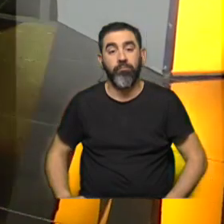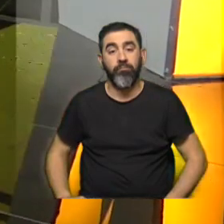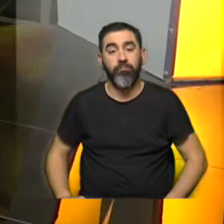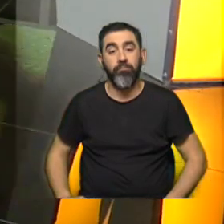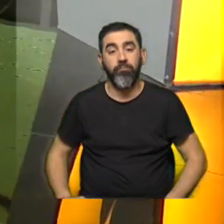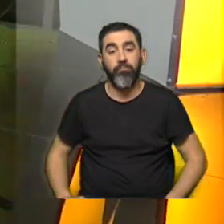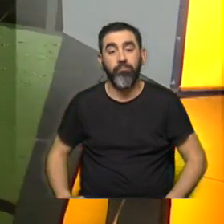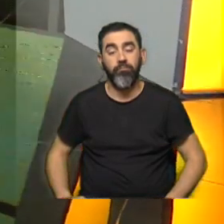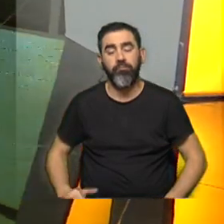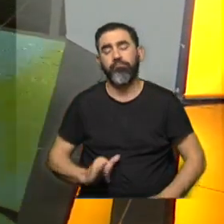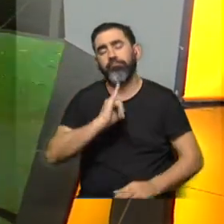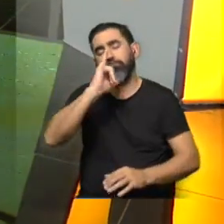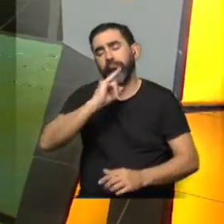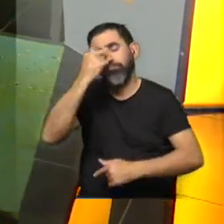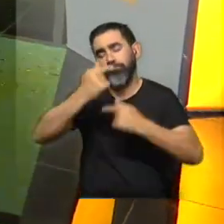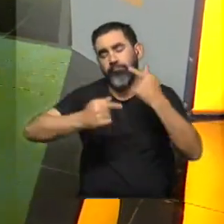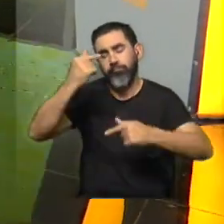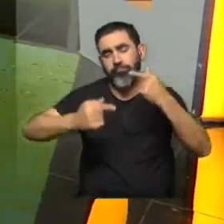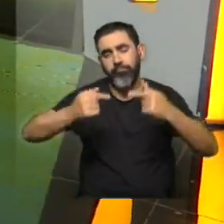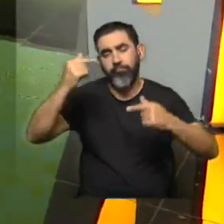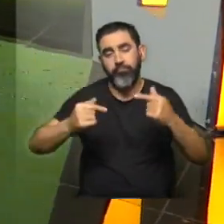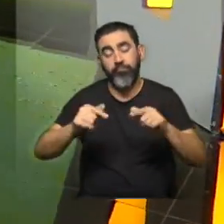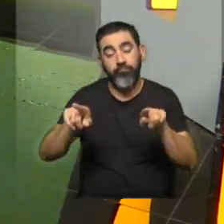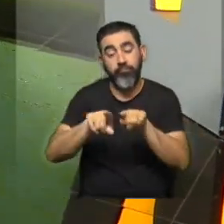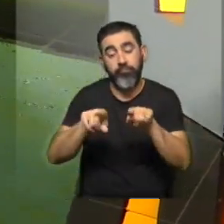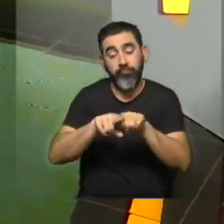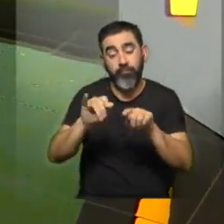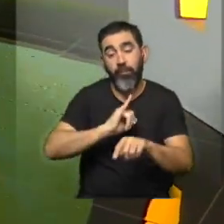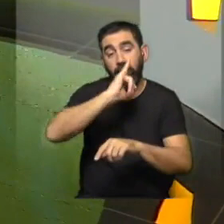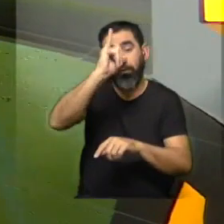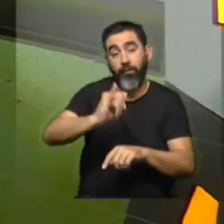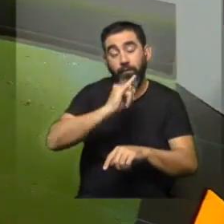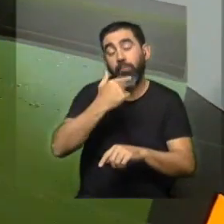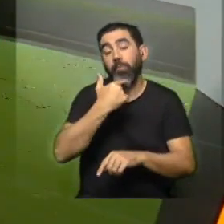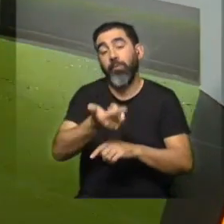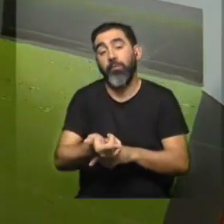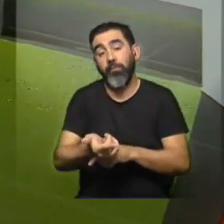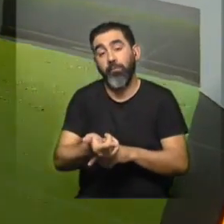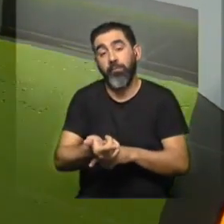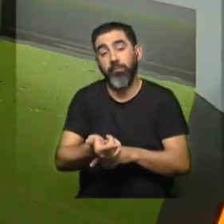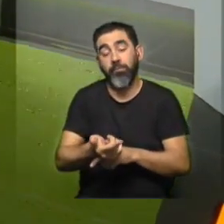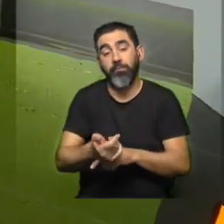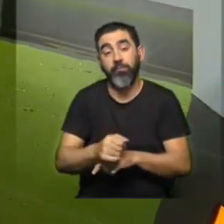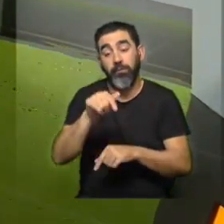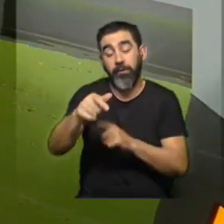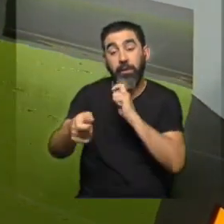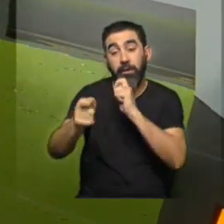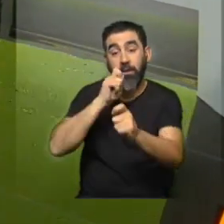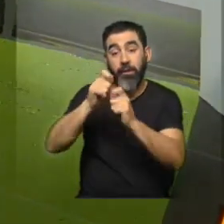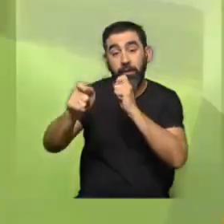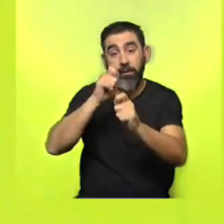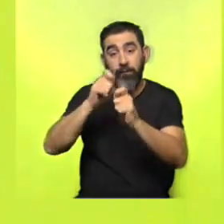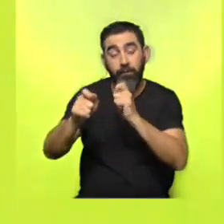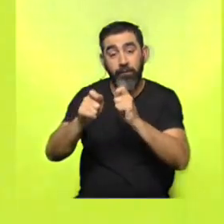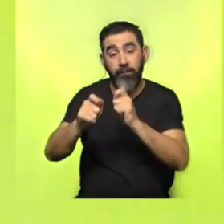Podría contarles muchas cosas que son paralelas a este informe que vimos. Por ejemplo, destacar que esta entrevista a Laura